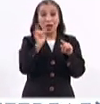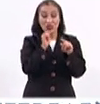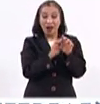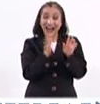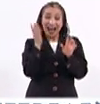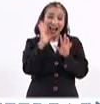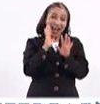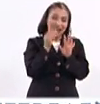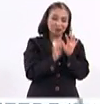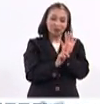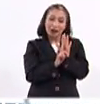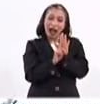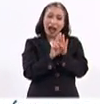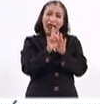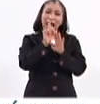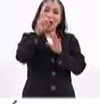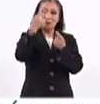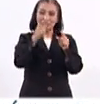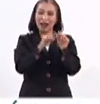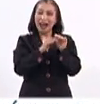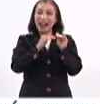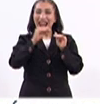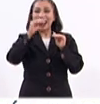llega esa parte de la canción,